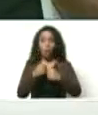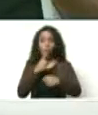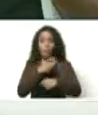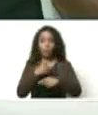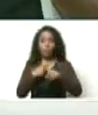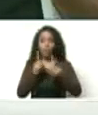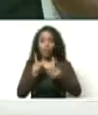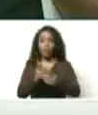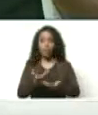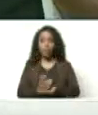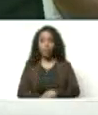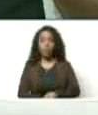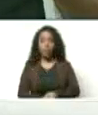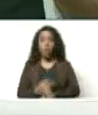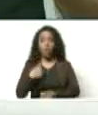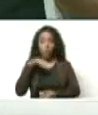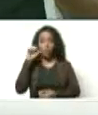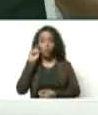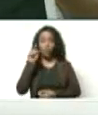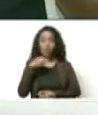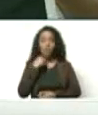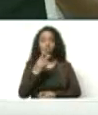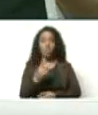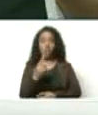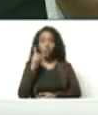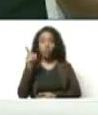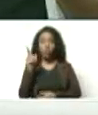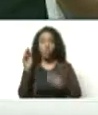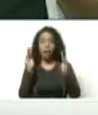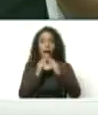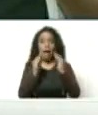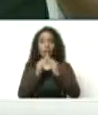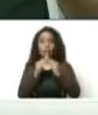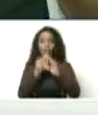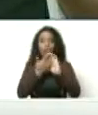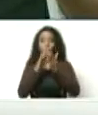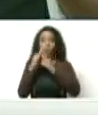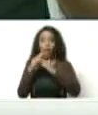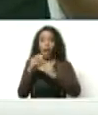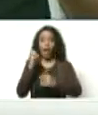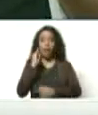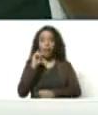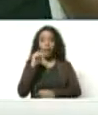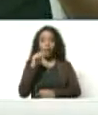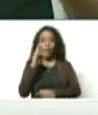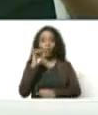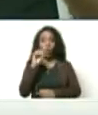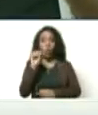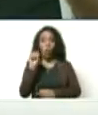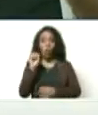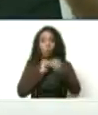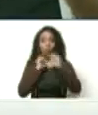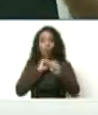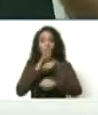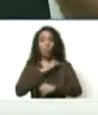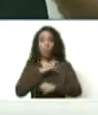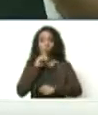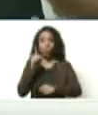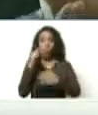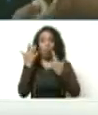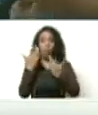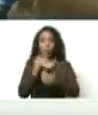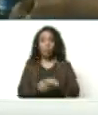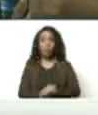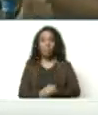entiendo porque si tú eres vocero de la hacienda y de la comuna indio rangel la maquinaria debería estar en tu mano